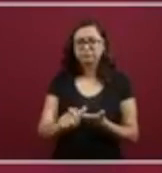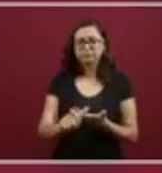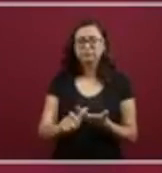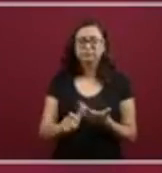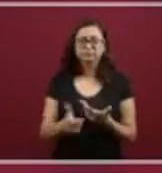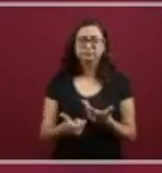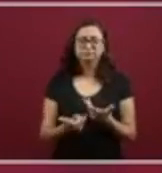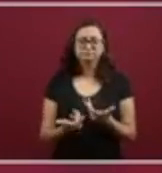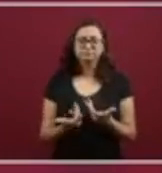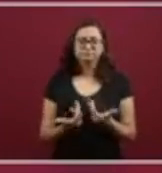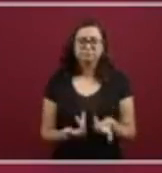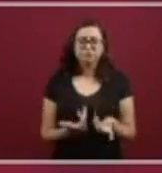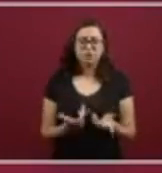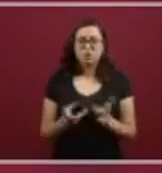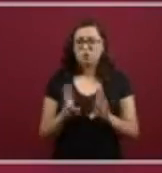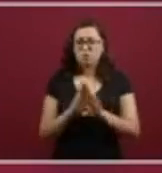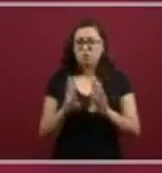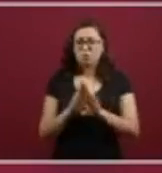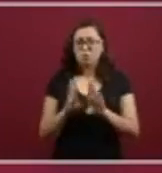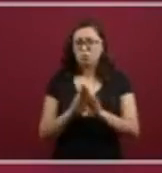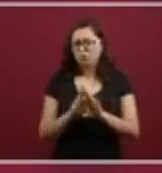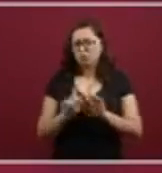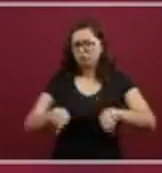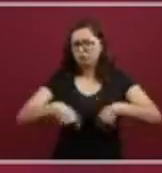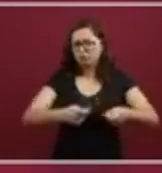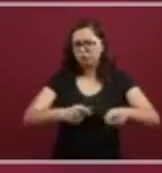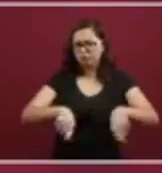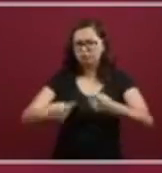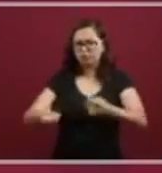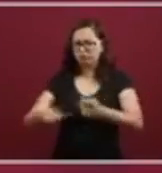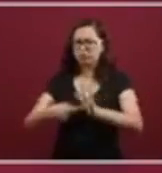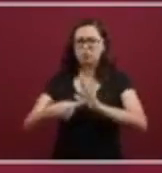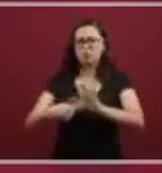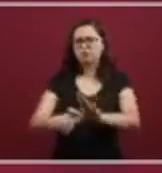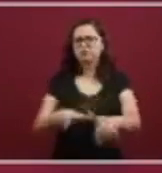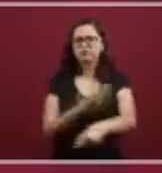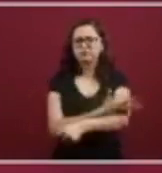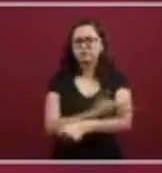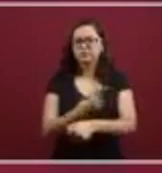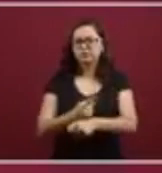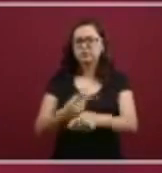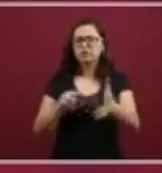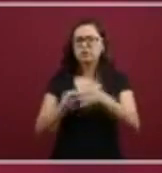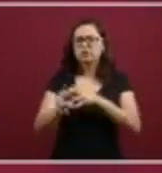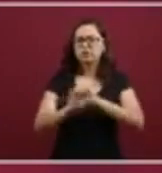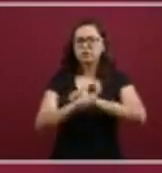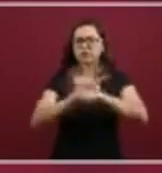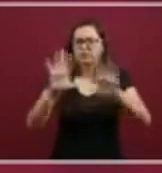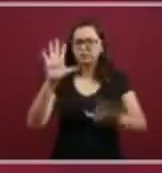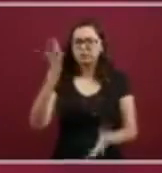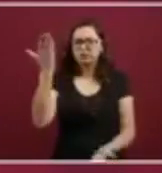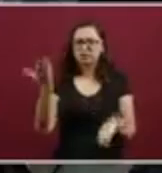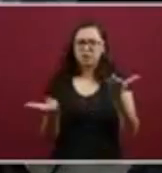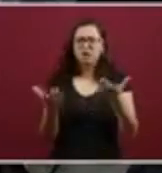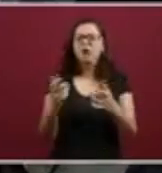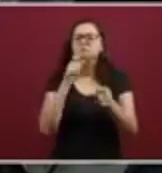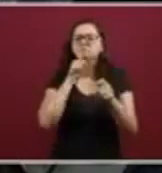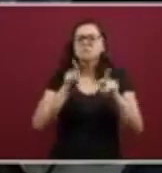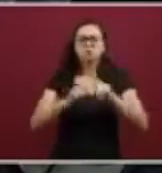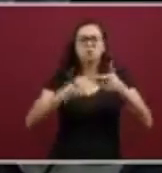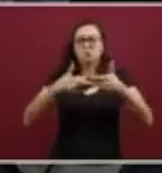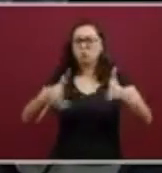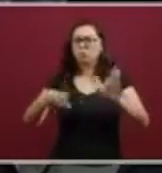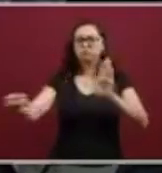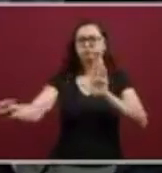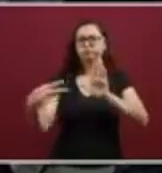va a ser a través de mecanismos transparentes, equitativos y públicos, que es precisamente lo que va